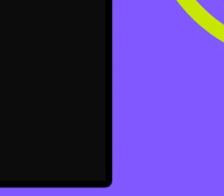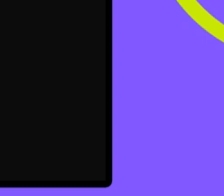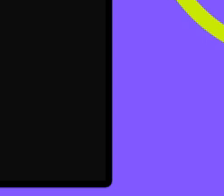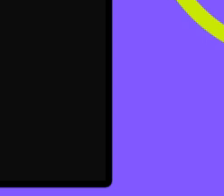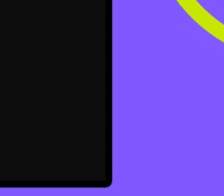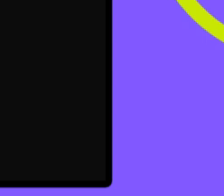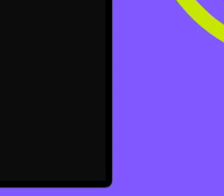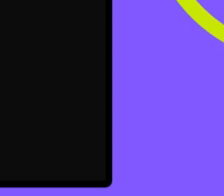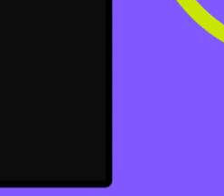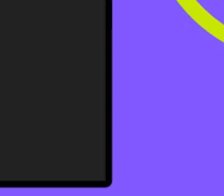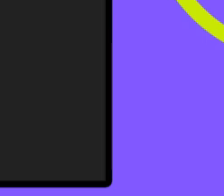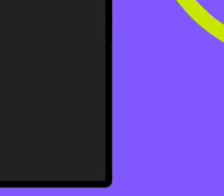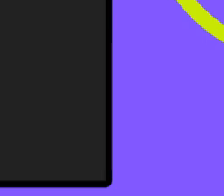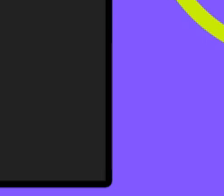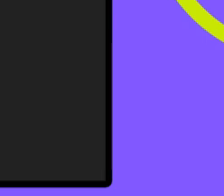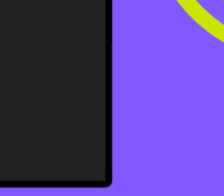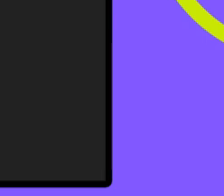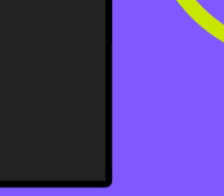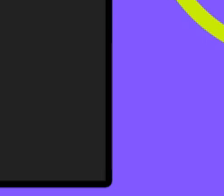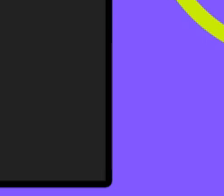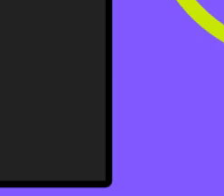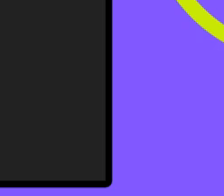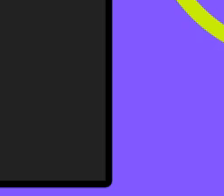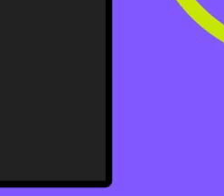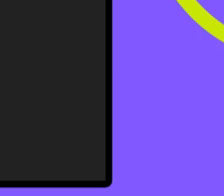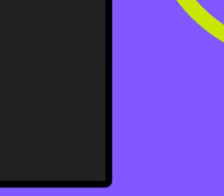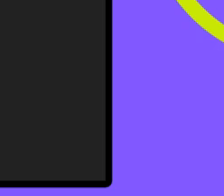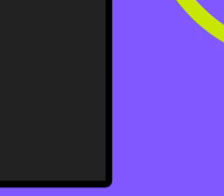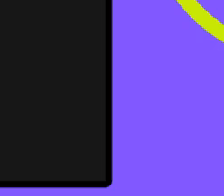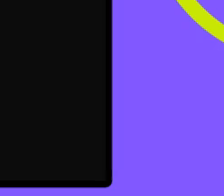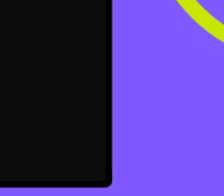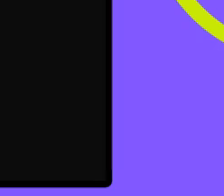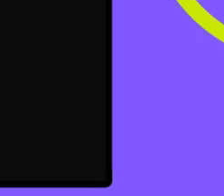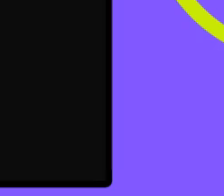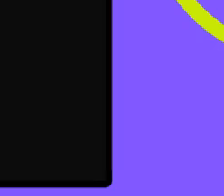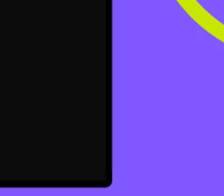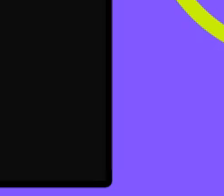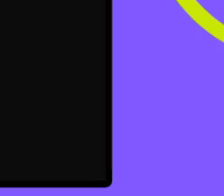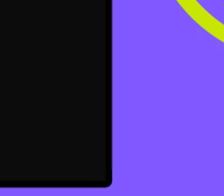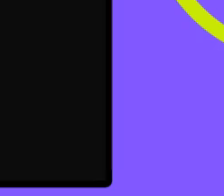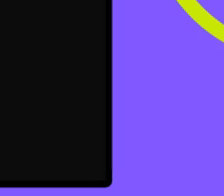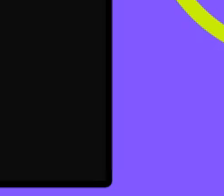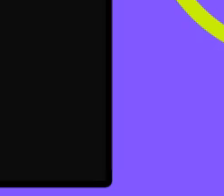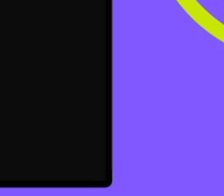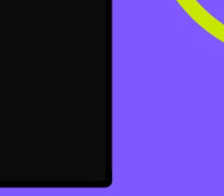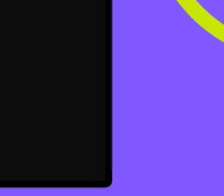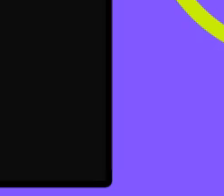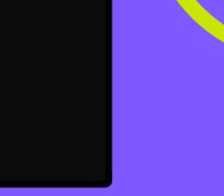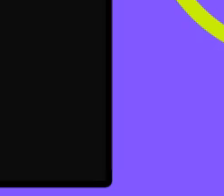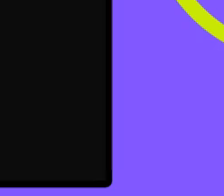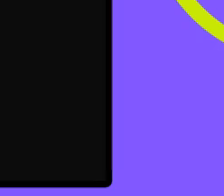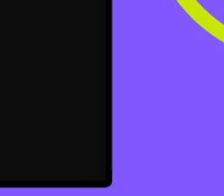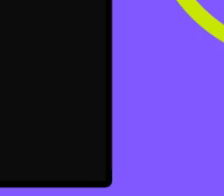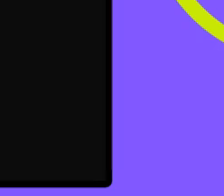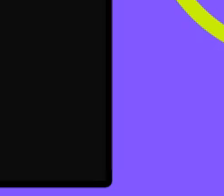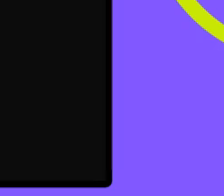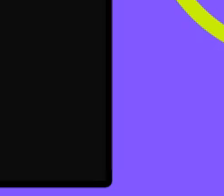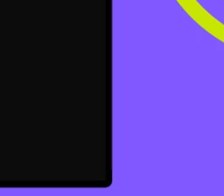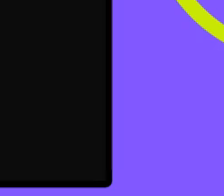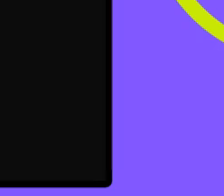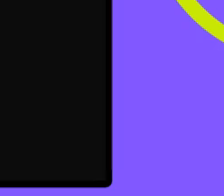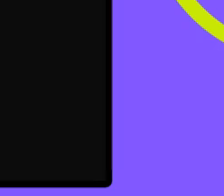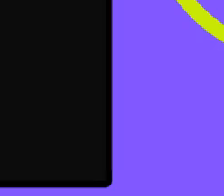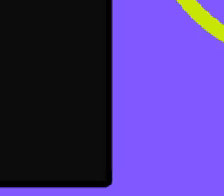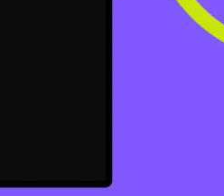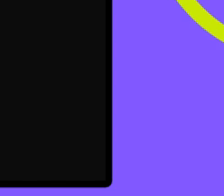Muchísimas gracias, diputada Padilla. Se da cuenta de que se encuentran presentes 5 de las y los vocales integrantes de esta